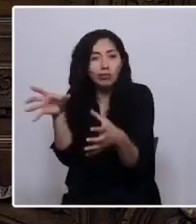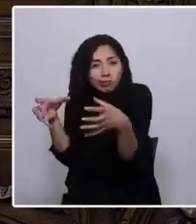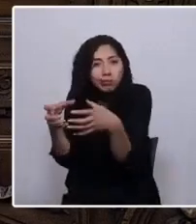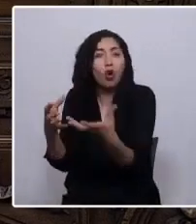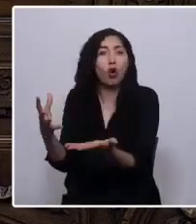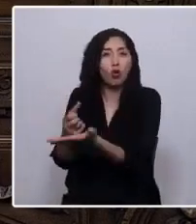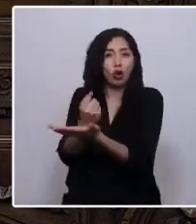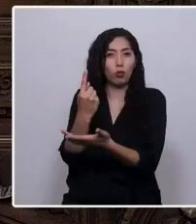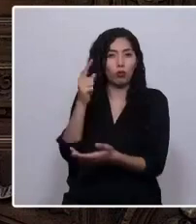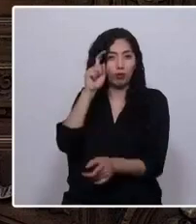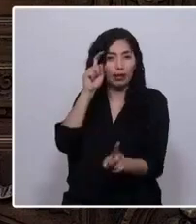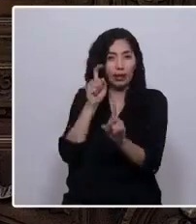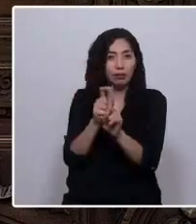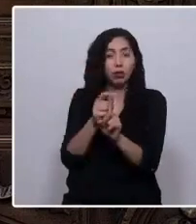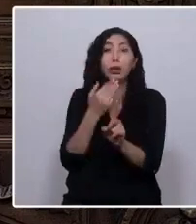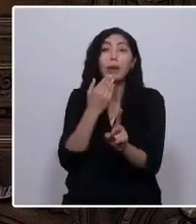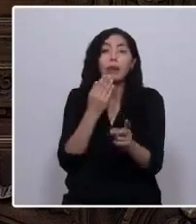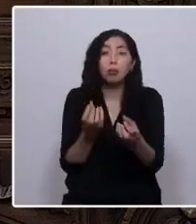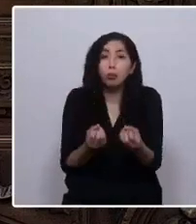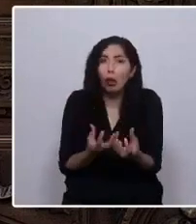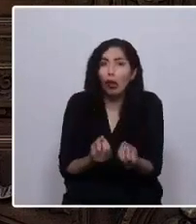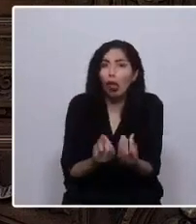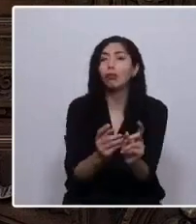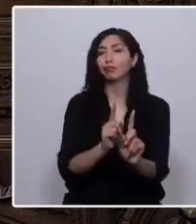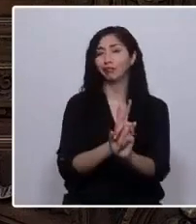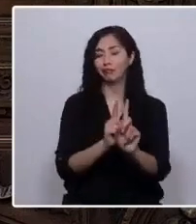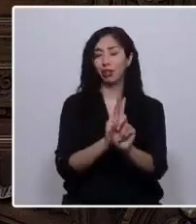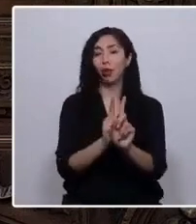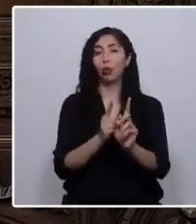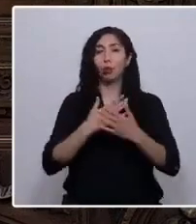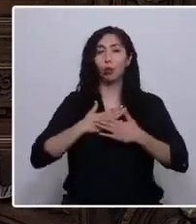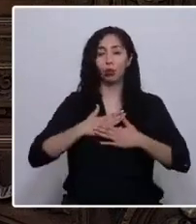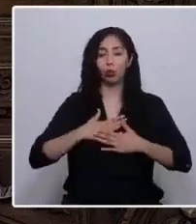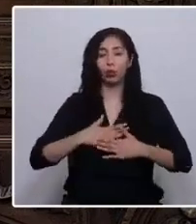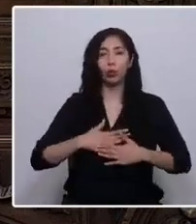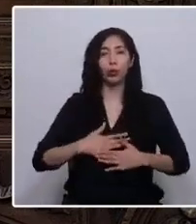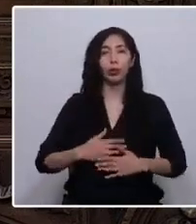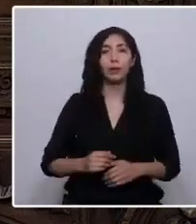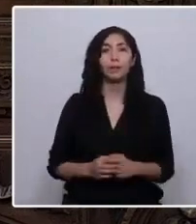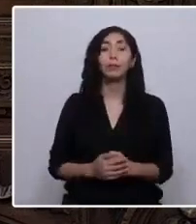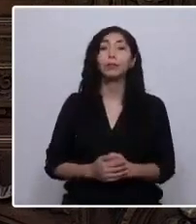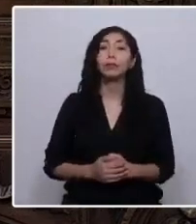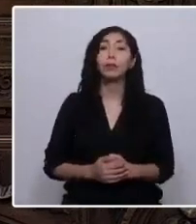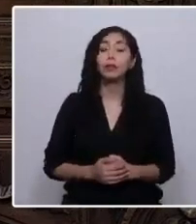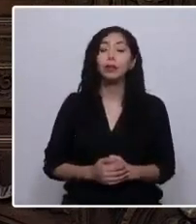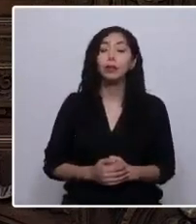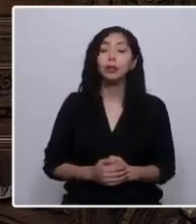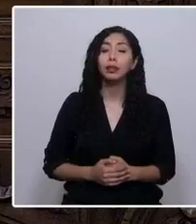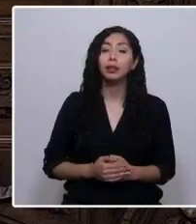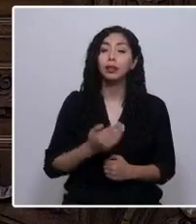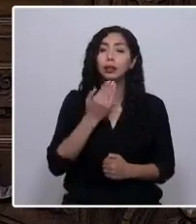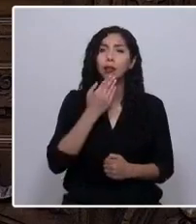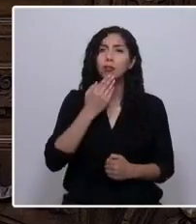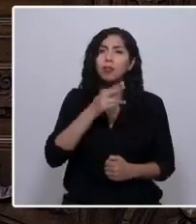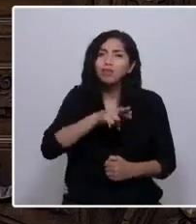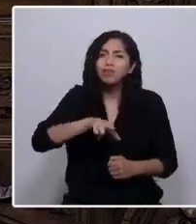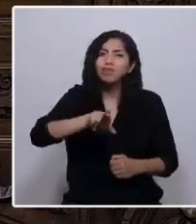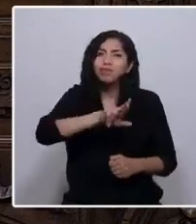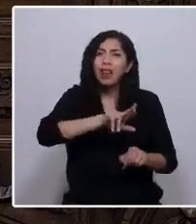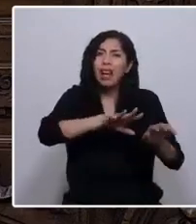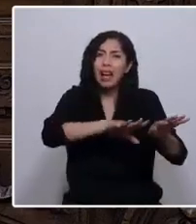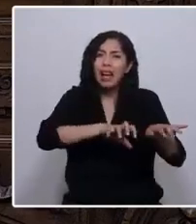el tostador y bajarle la llama para que no se nos queme lo que estamos quemando. Vamos a reivindicar la pequeña agricultura rural campesina.